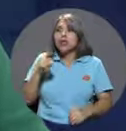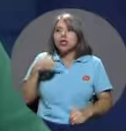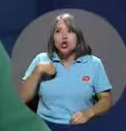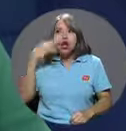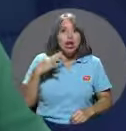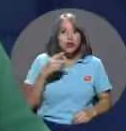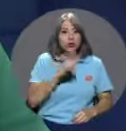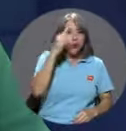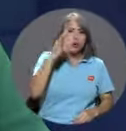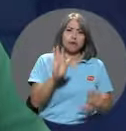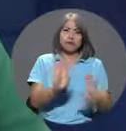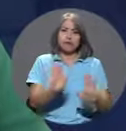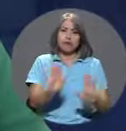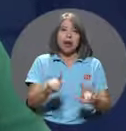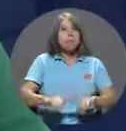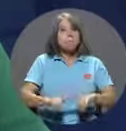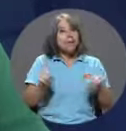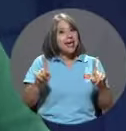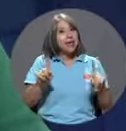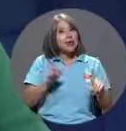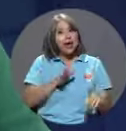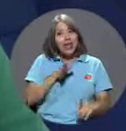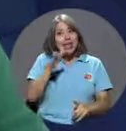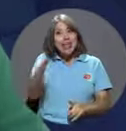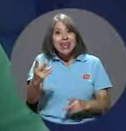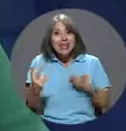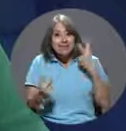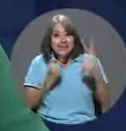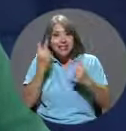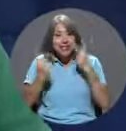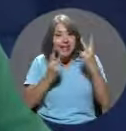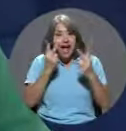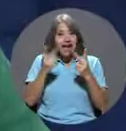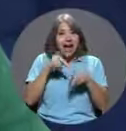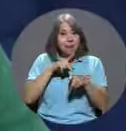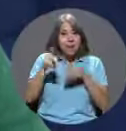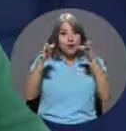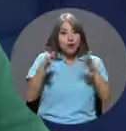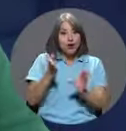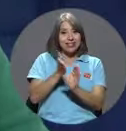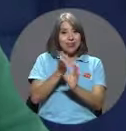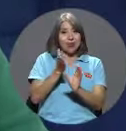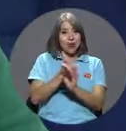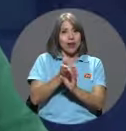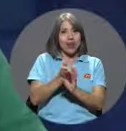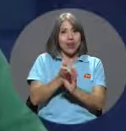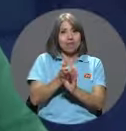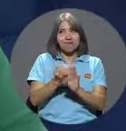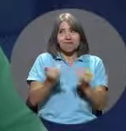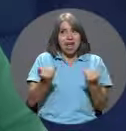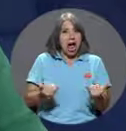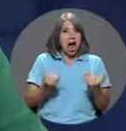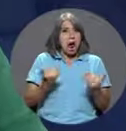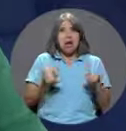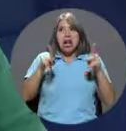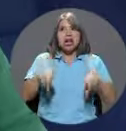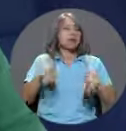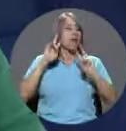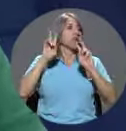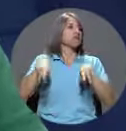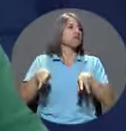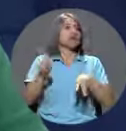Pero el aspecto de visitar al profesional en psicología no se mantiene ahora como